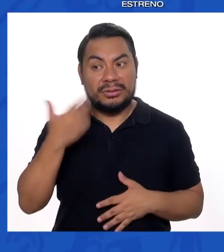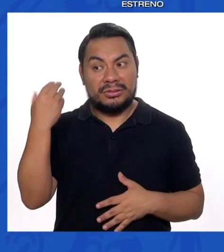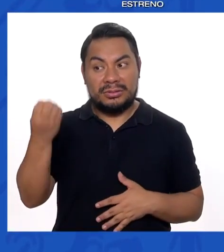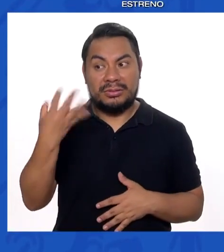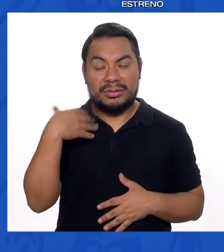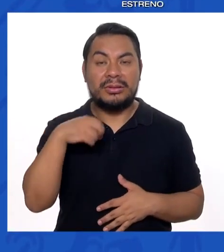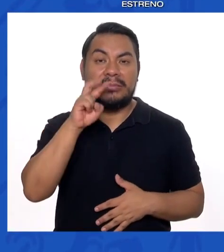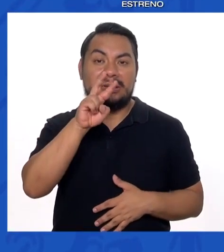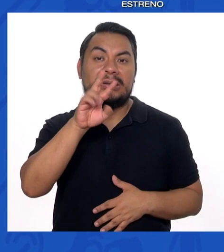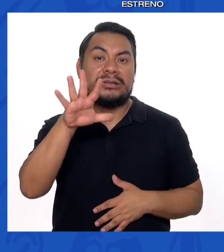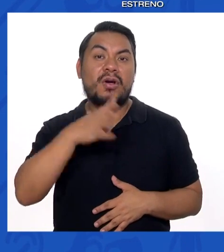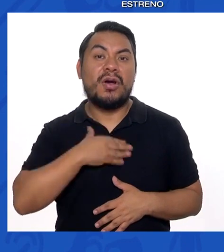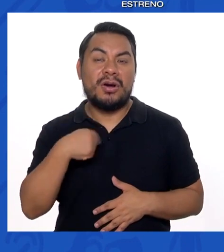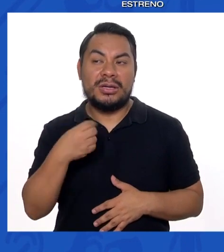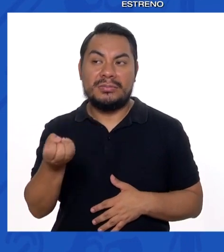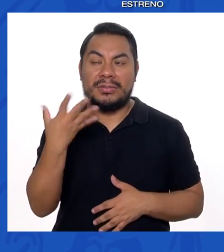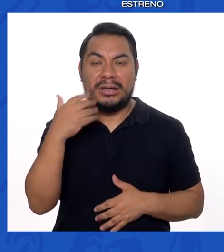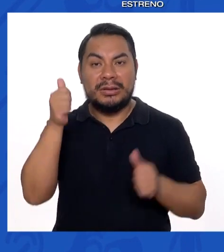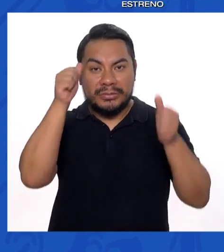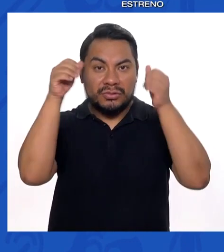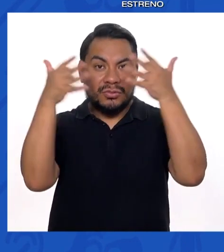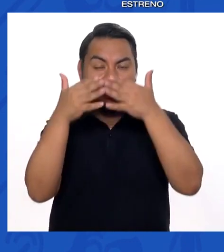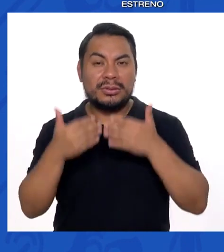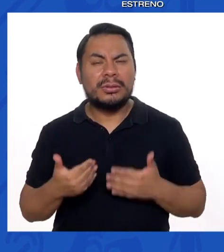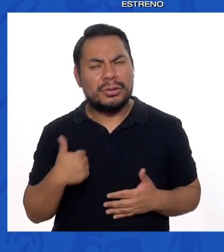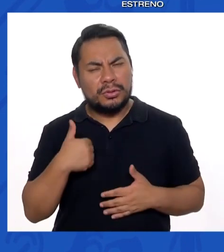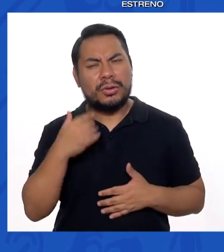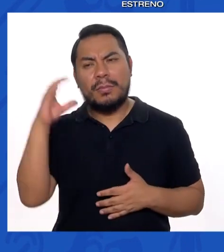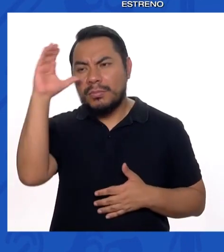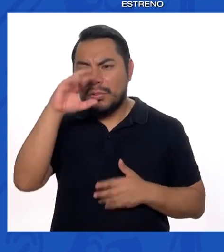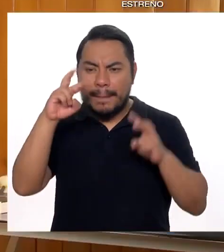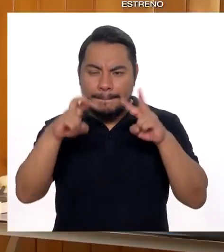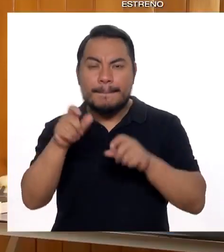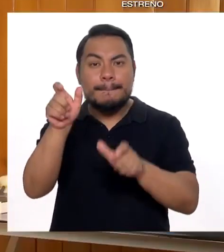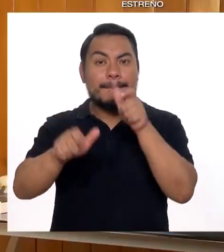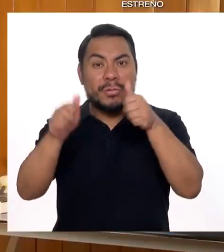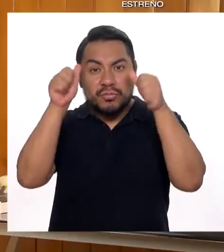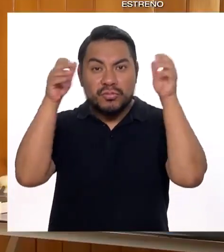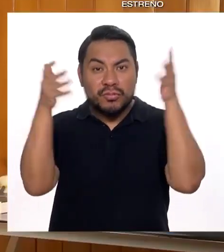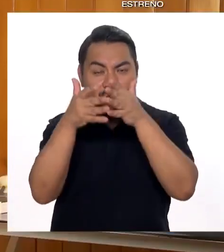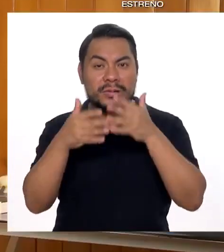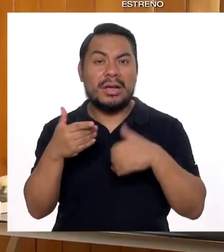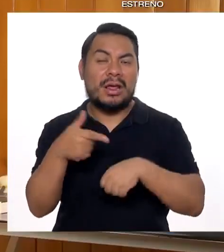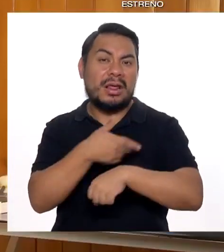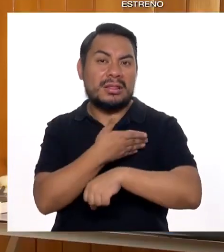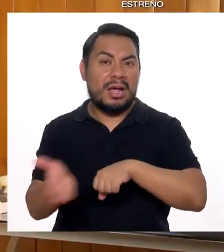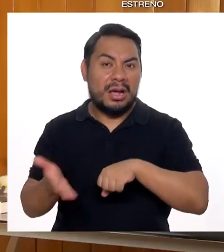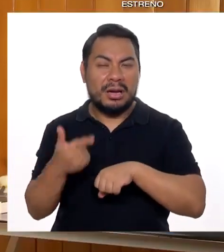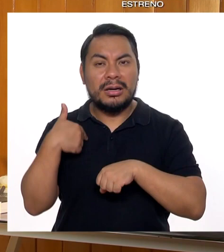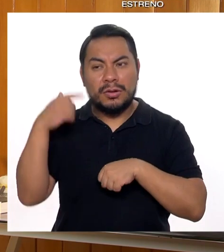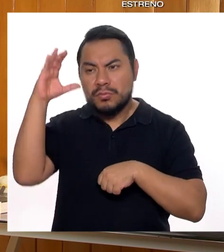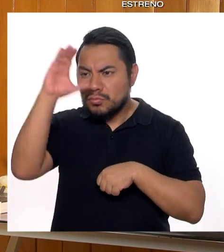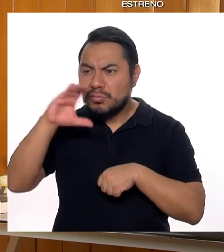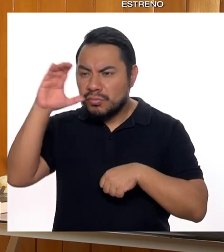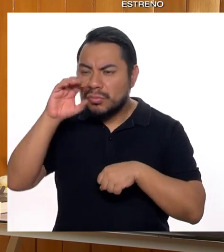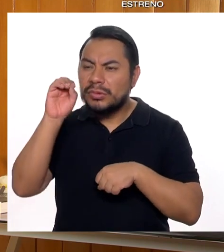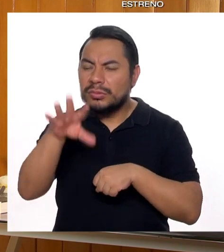Descubrí que era autista a los 25 años. Empecé a buscar más información respecto a estas personas que han sido diagnosticadas de forma